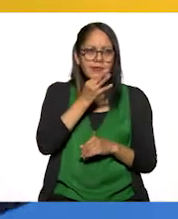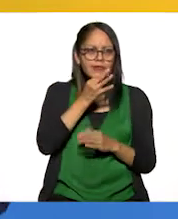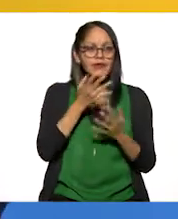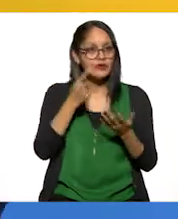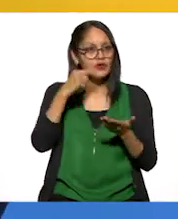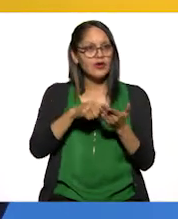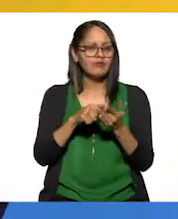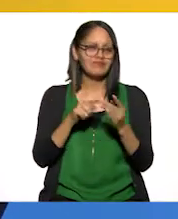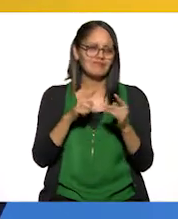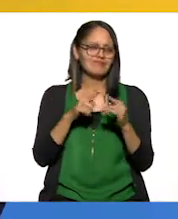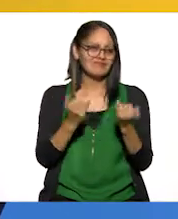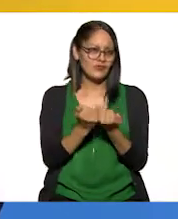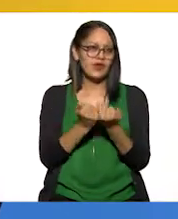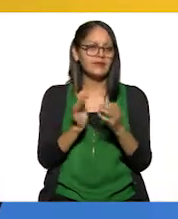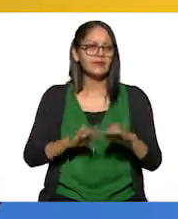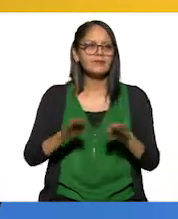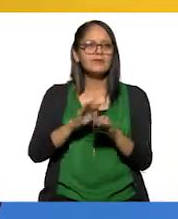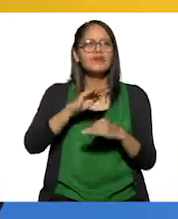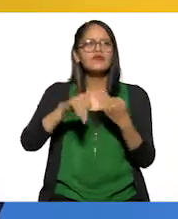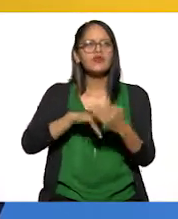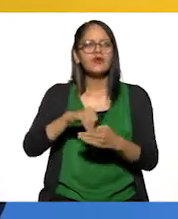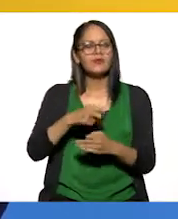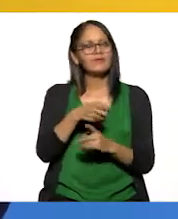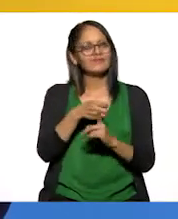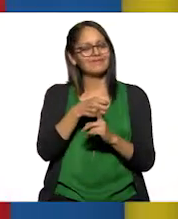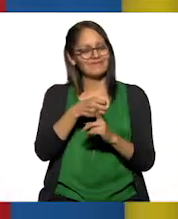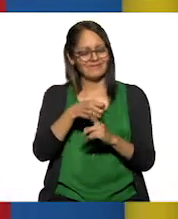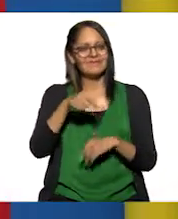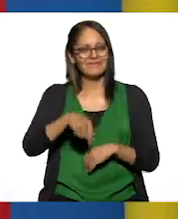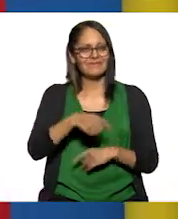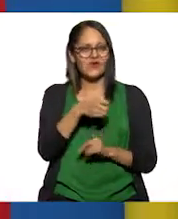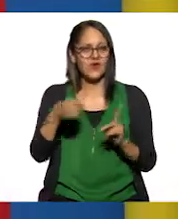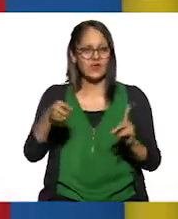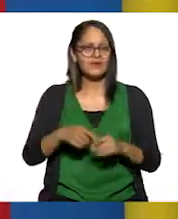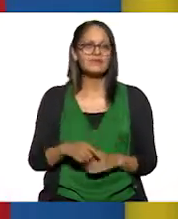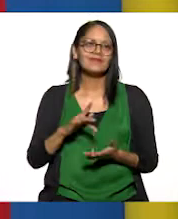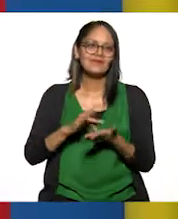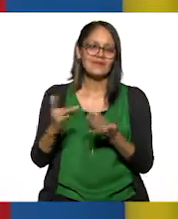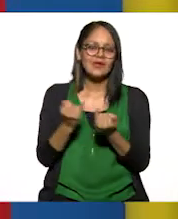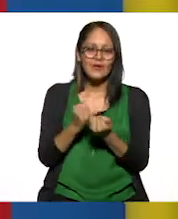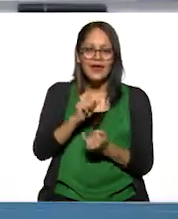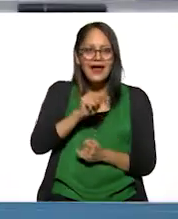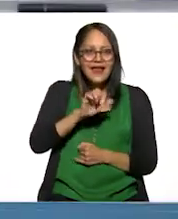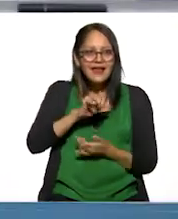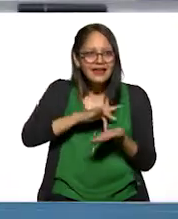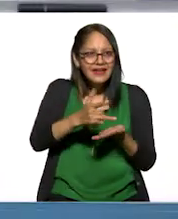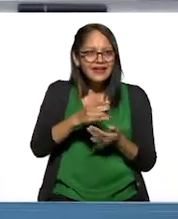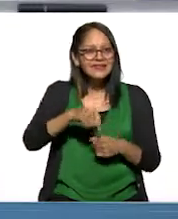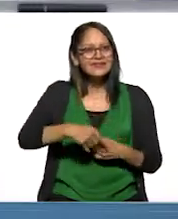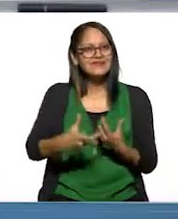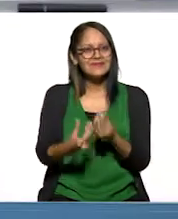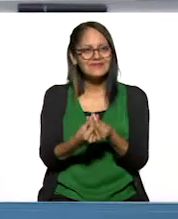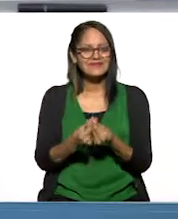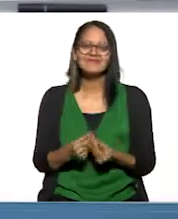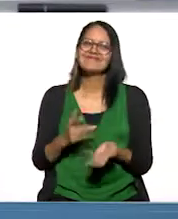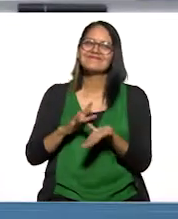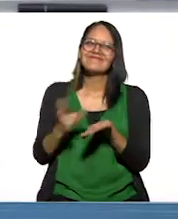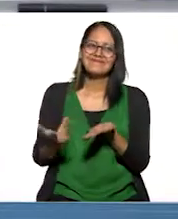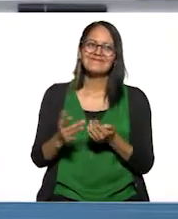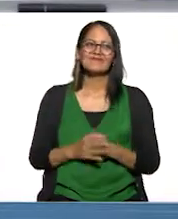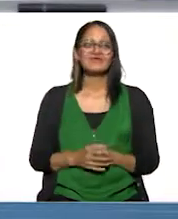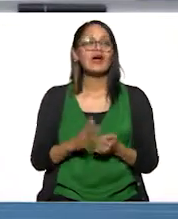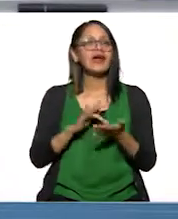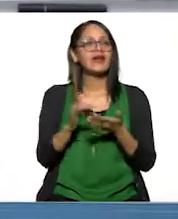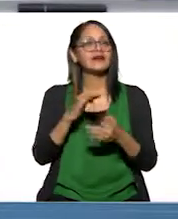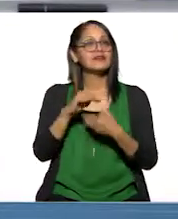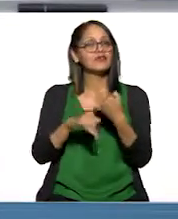creo que es muy válido y muy importante para nuestra organización. Pues muchísimas gracias y muchas gracias a ti, Ale, por acompañarnos. Muchas gracias y